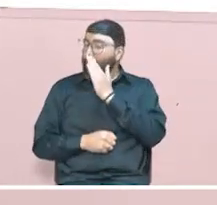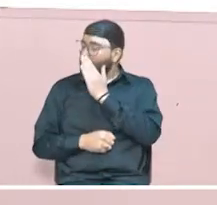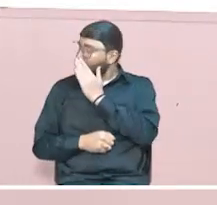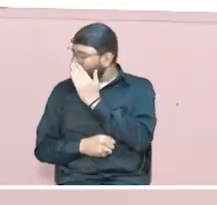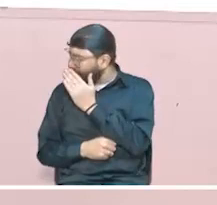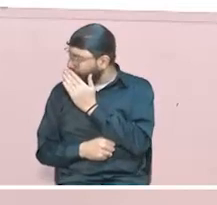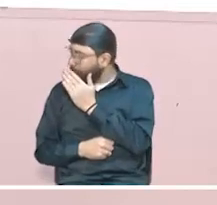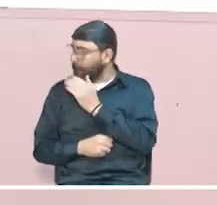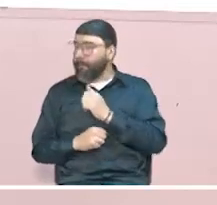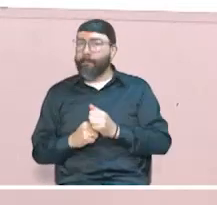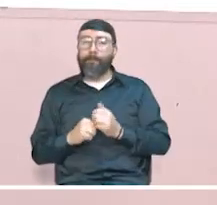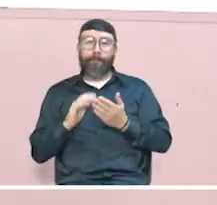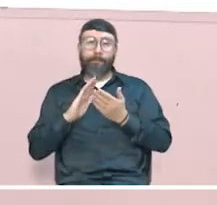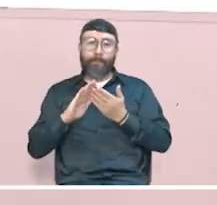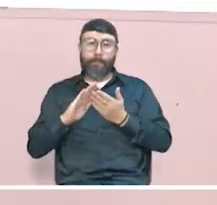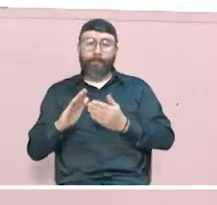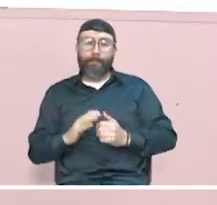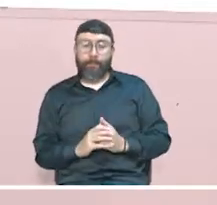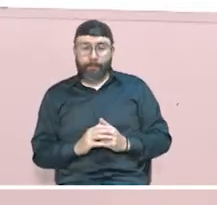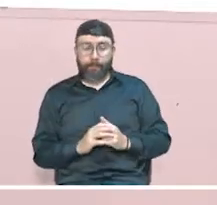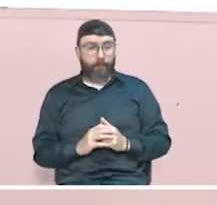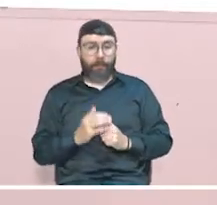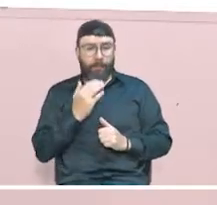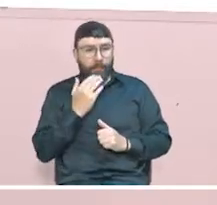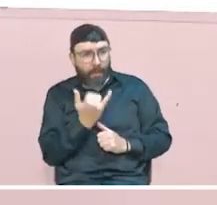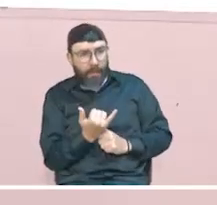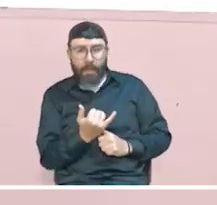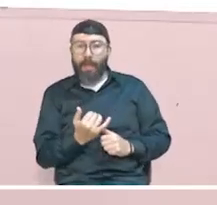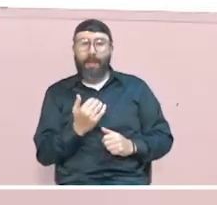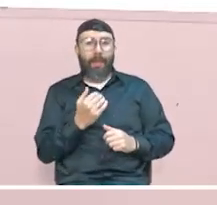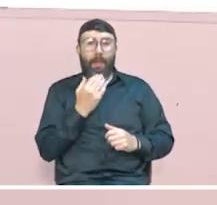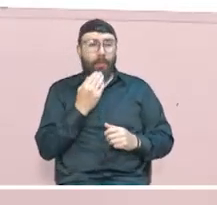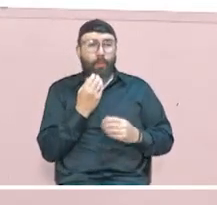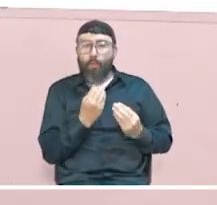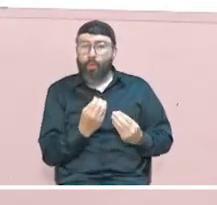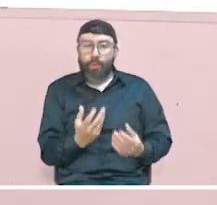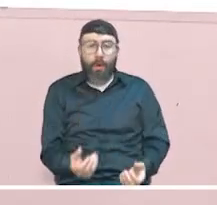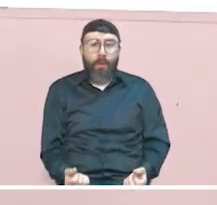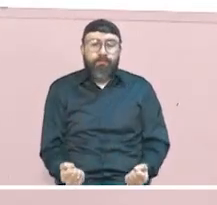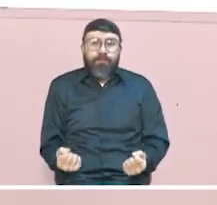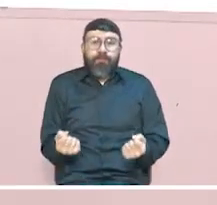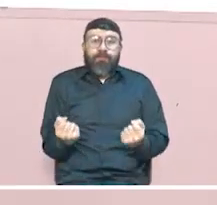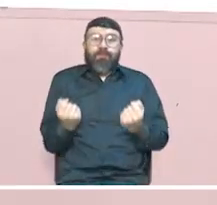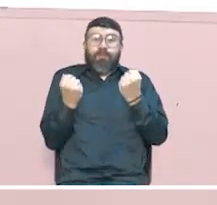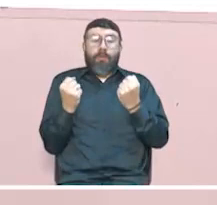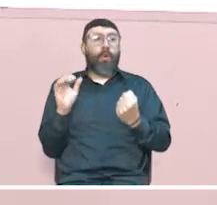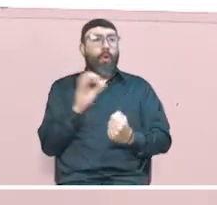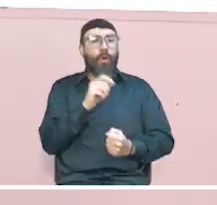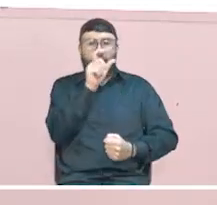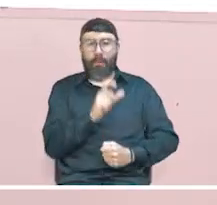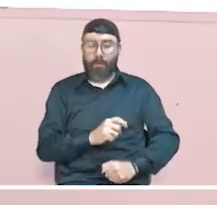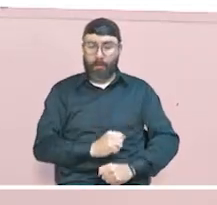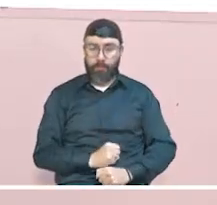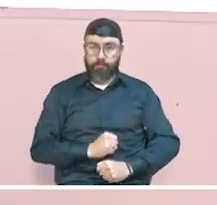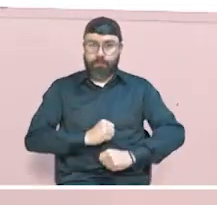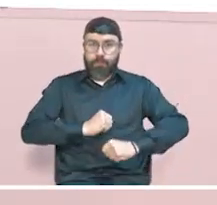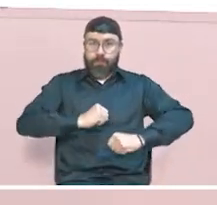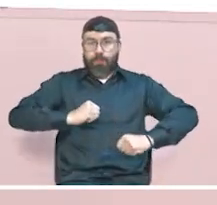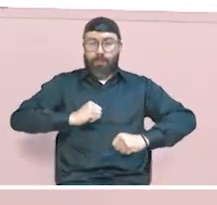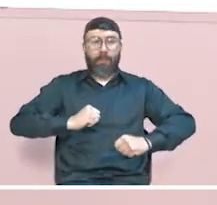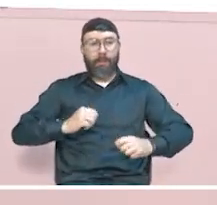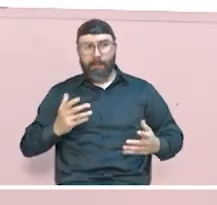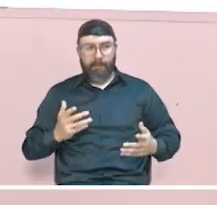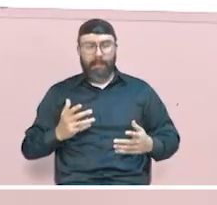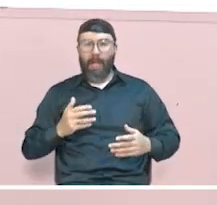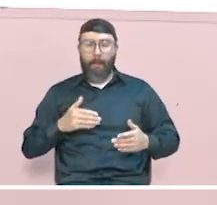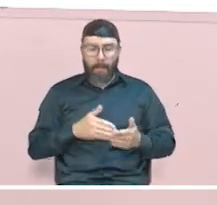del peso corporal, o sea, el incremento o el exceso de peso, pues puede hacer que el impacto se incremente sobre